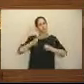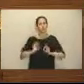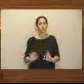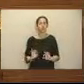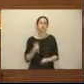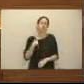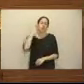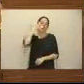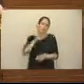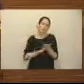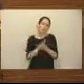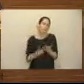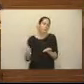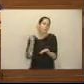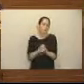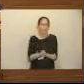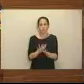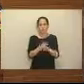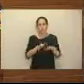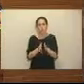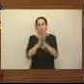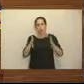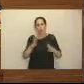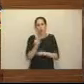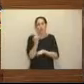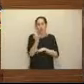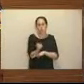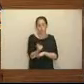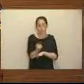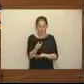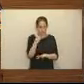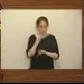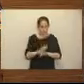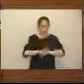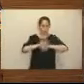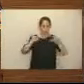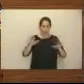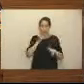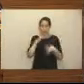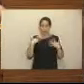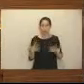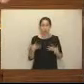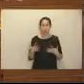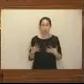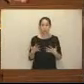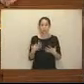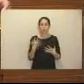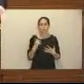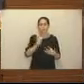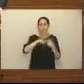hacer referencia a las mayorías amplias y reforzadas, pero mire, vamos a ser claros, yo creo que a la altura a la que estamos tenemos que quitarnos la